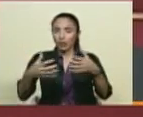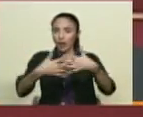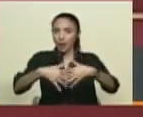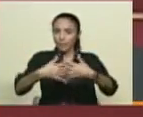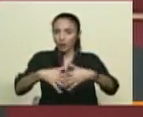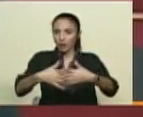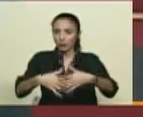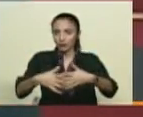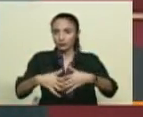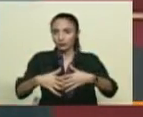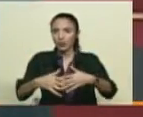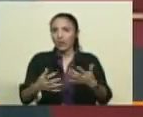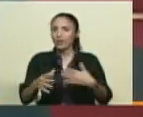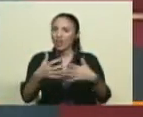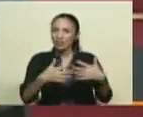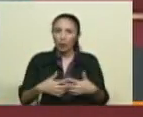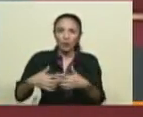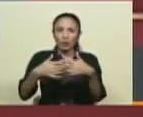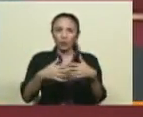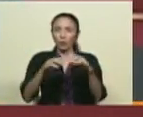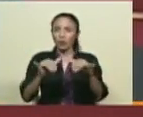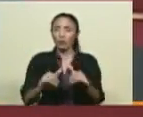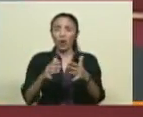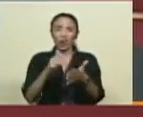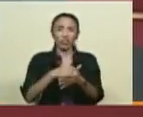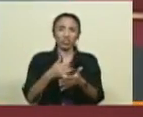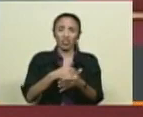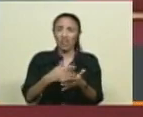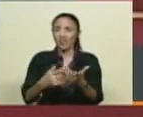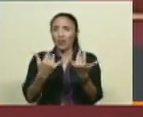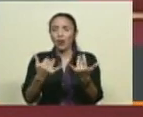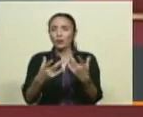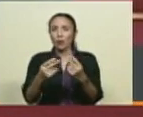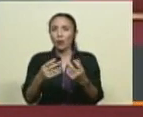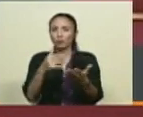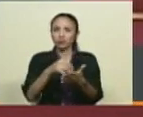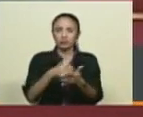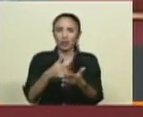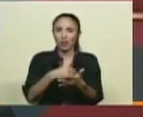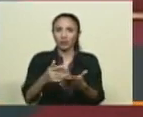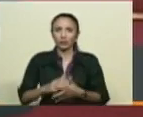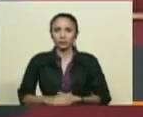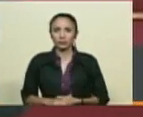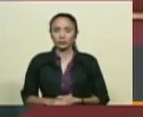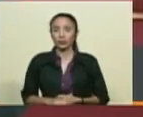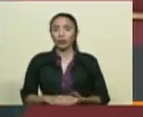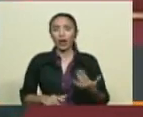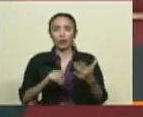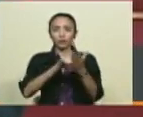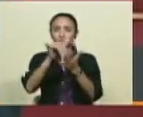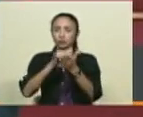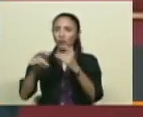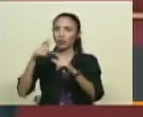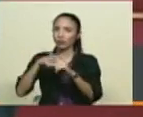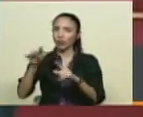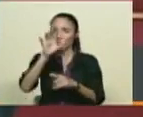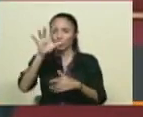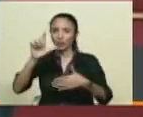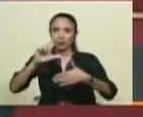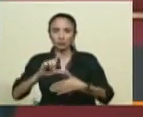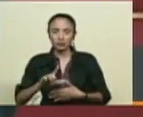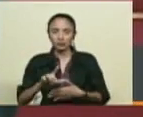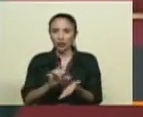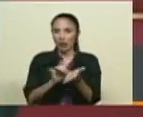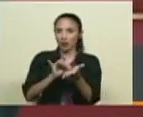los Estados Unidos. Ha fracasado Rex Tillerson, así lo declaro. Fracasó en su gira por América Latina, quedó aislado.